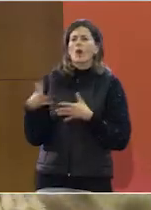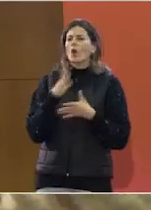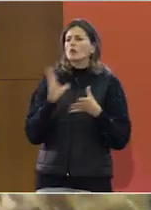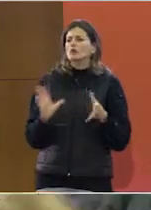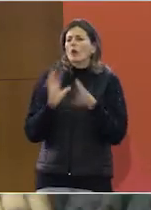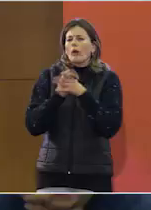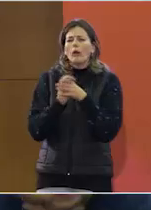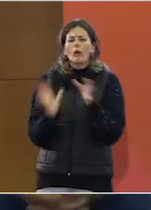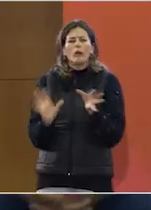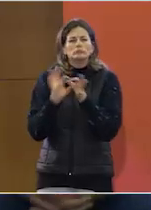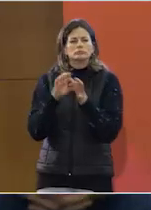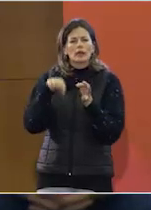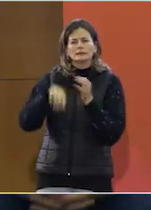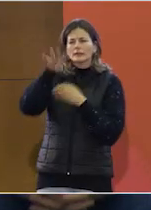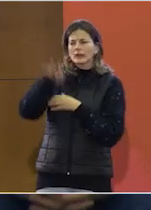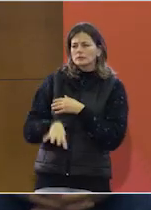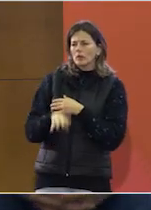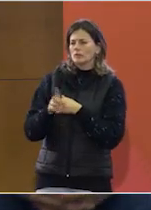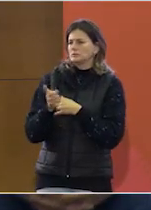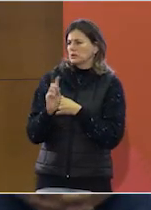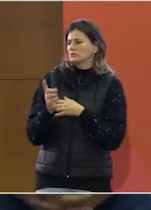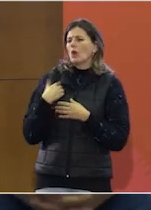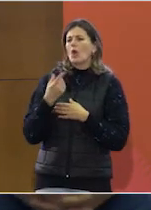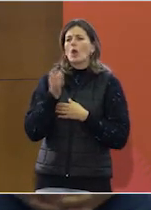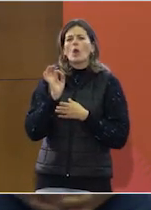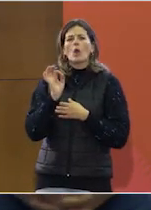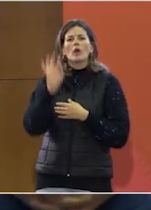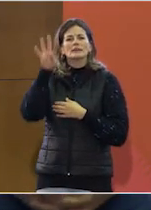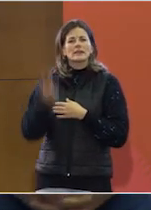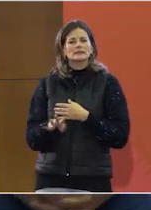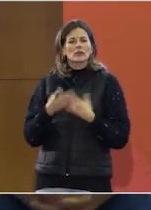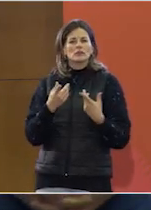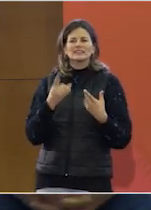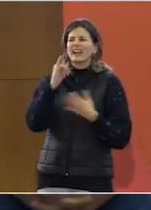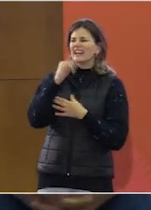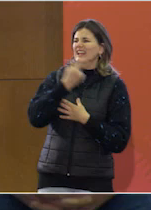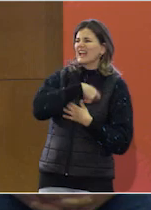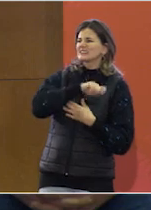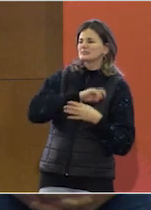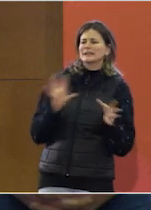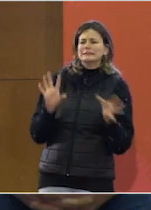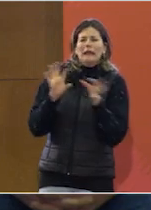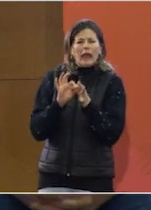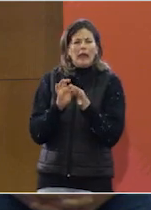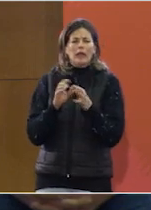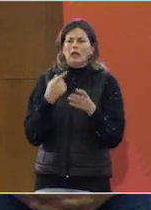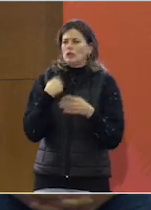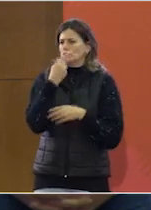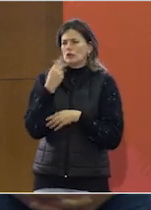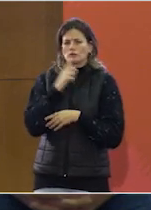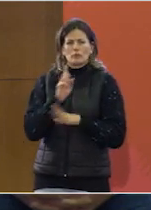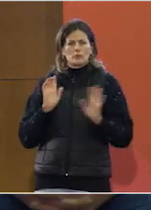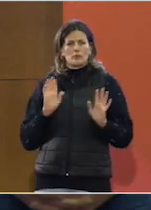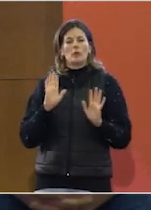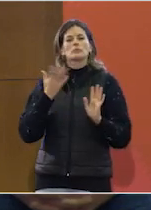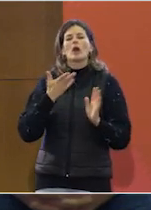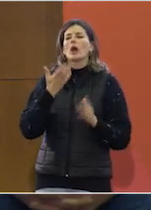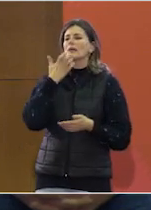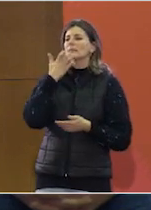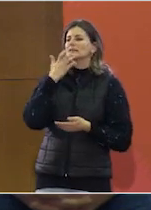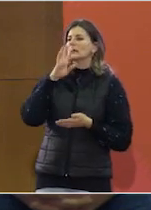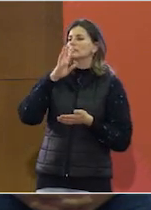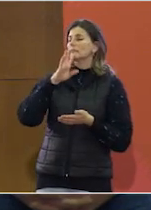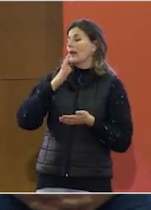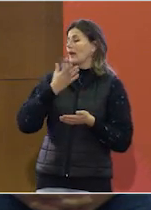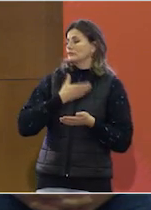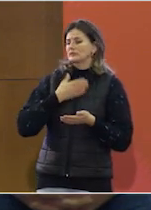reconciliar a Cataluña, ni prometemos que vamos a reconciliar a Cataluña con España. Lo estamos probando en el Ayuntamiento de Barcelona, en el Ayuntamiento